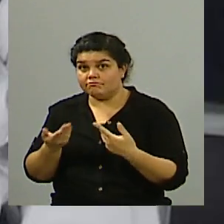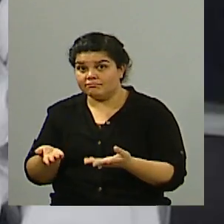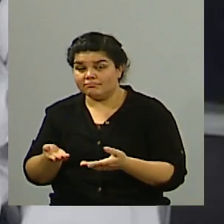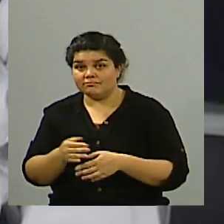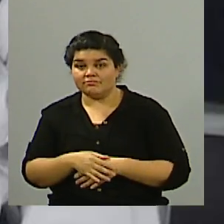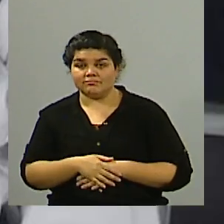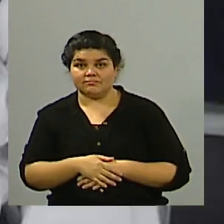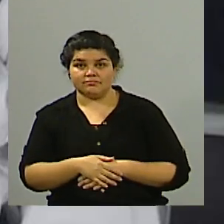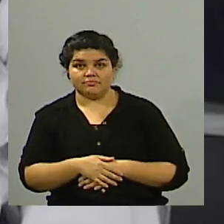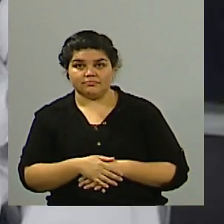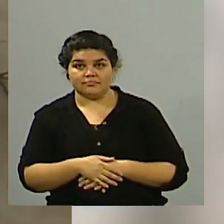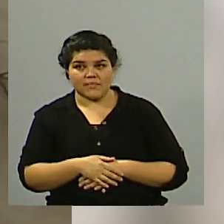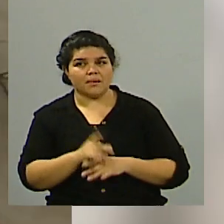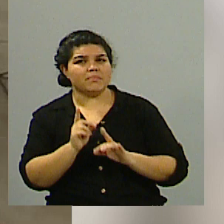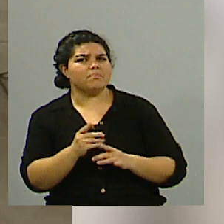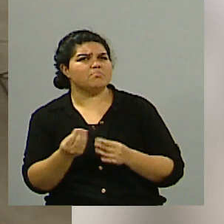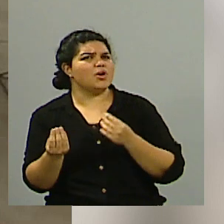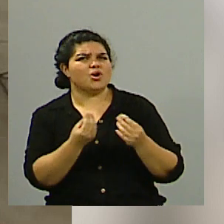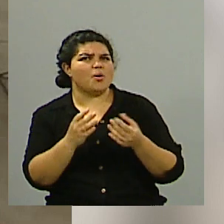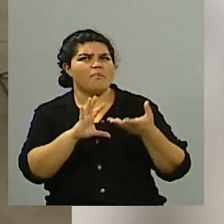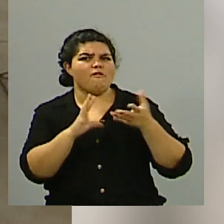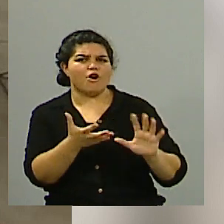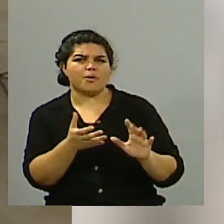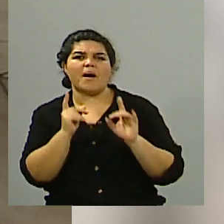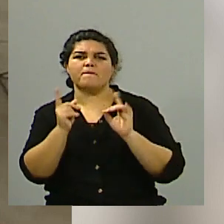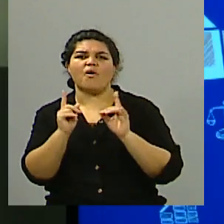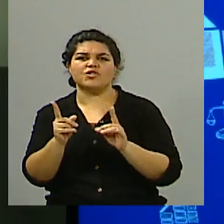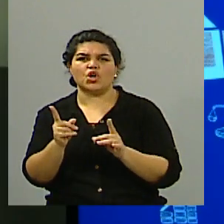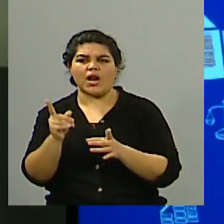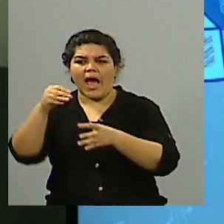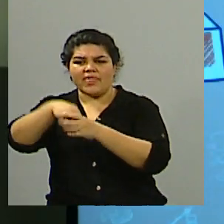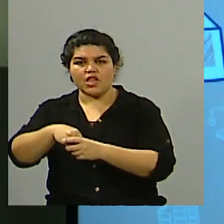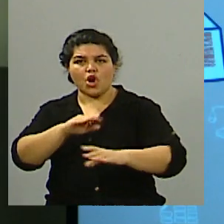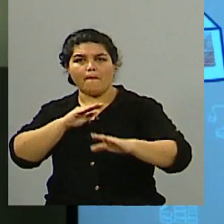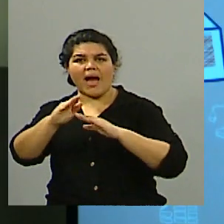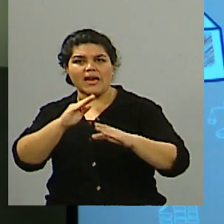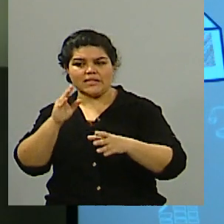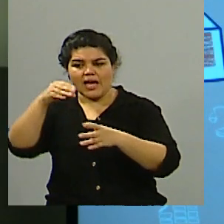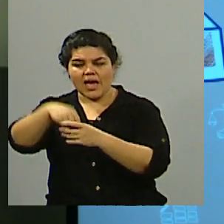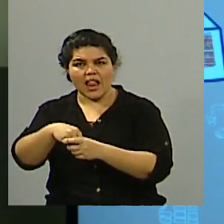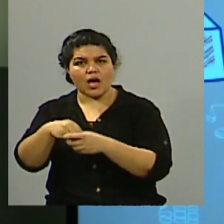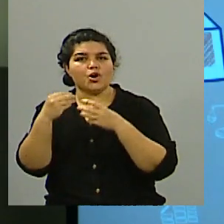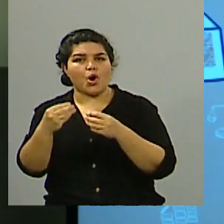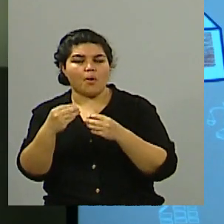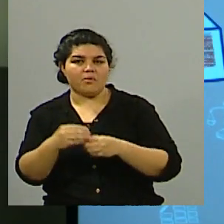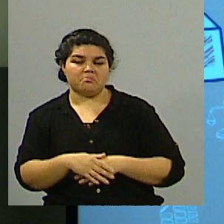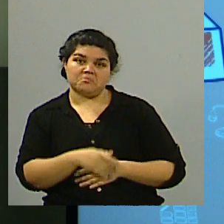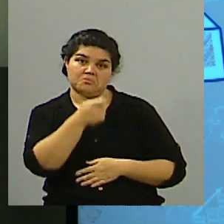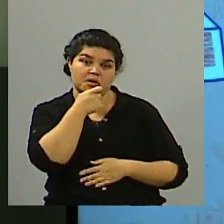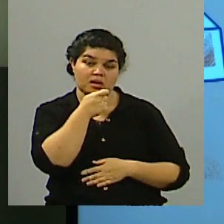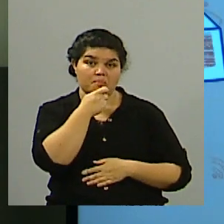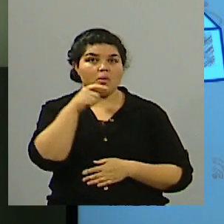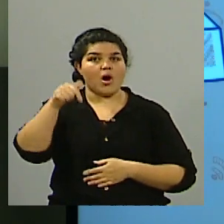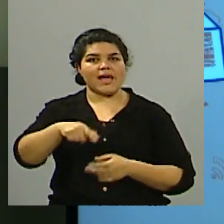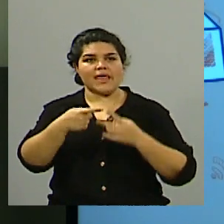esto de esta docencia dentro del arte marcial? Y sobre todo, ahora si cambia la técnica, como vos lo